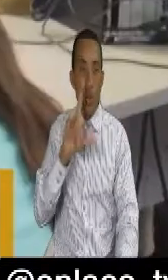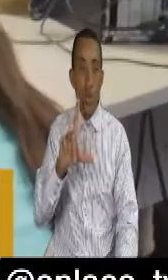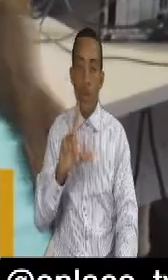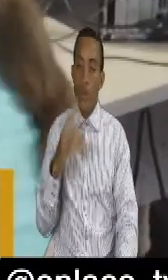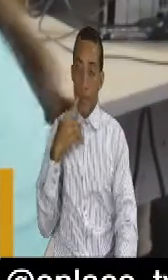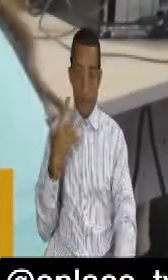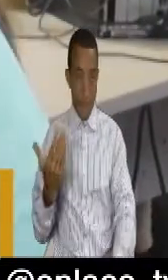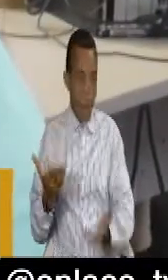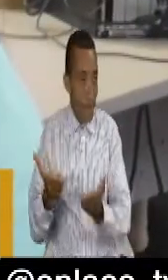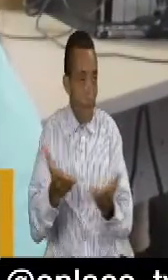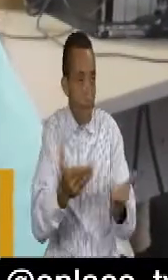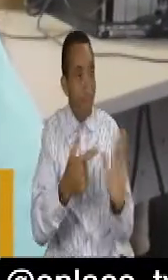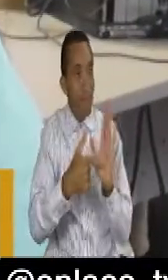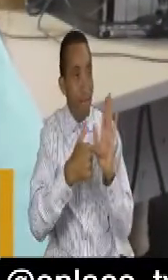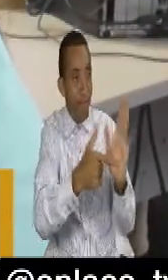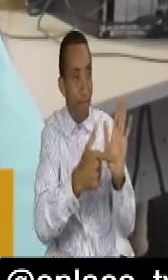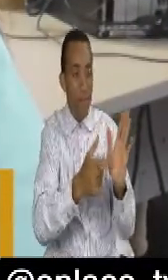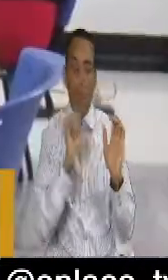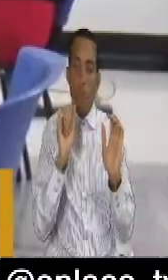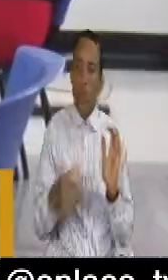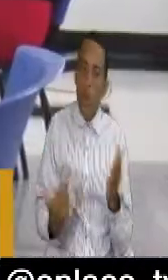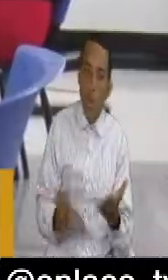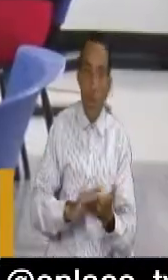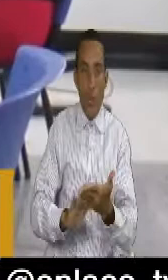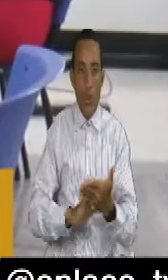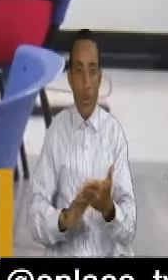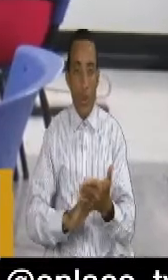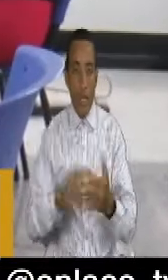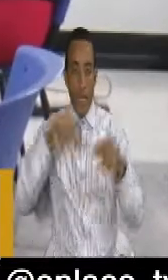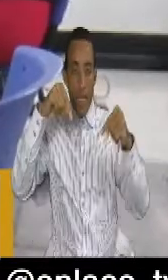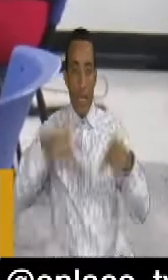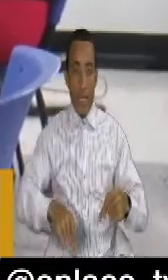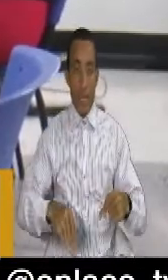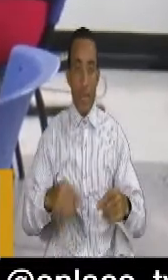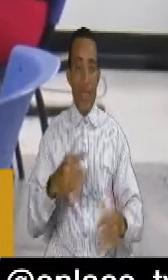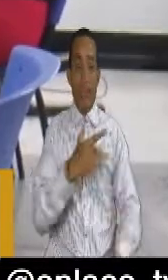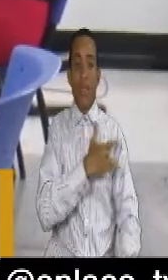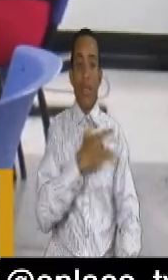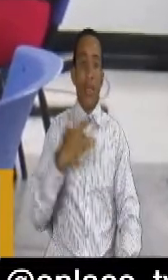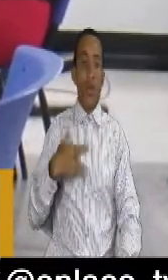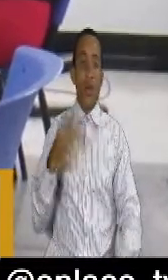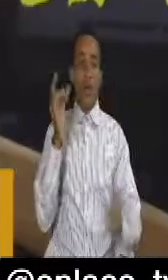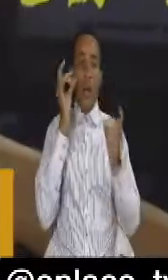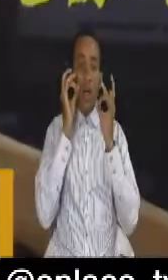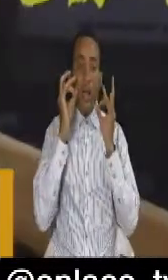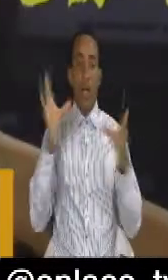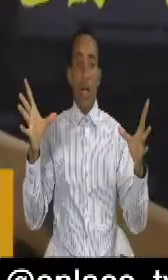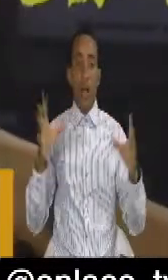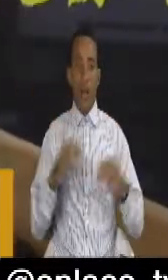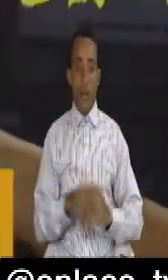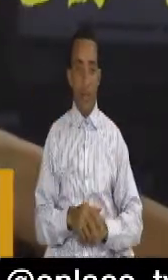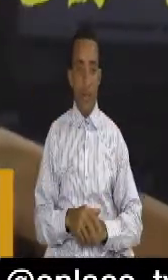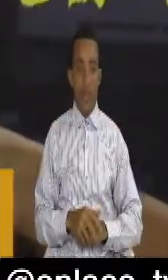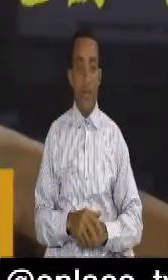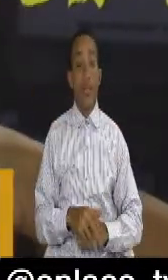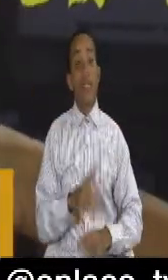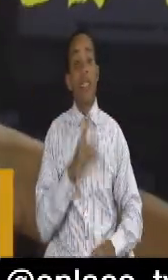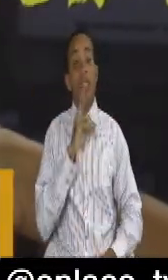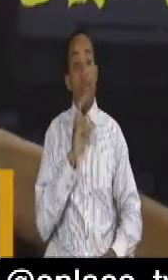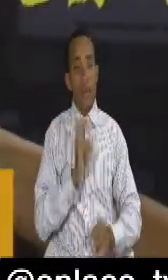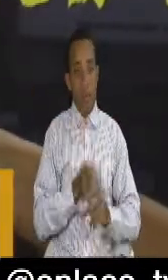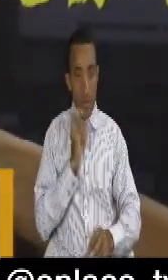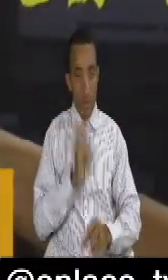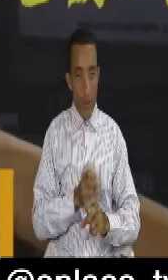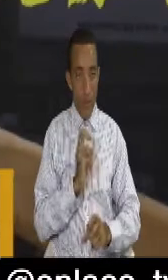podamos resolverlos de una forma ágil y oportuna. La situación en salud en la ciudad sigue siendo dramática y muy difícil para